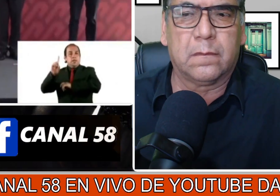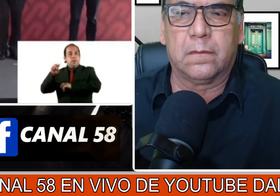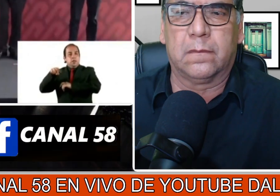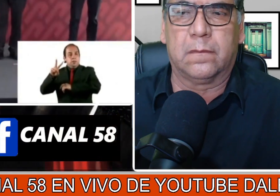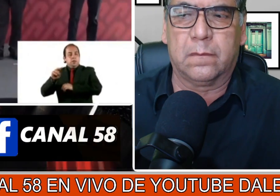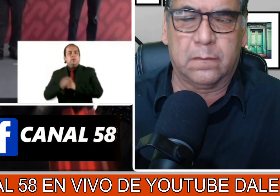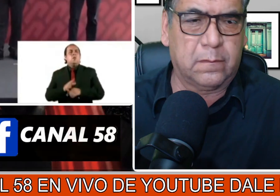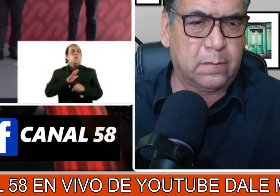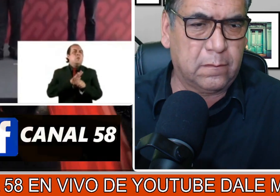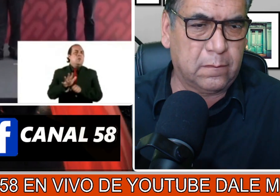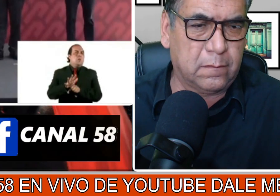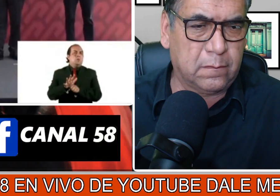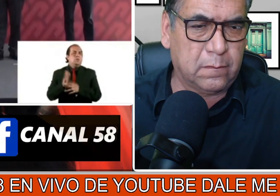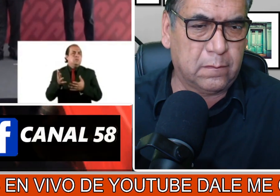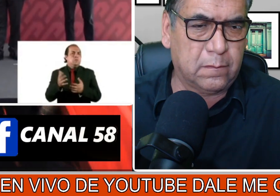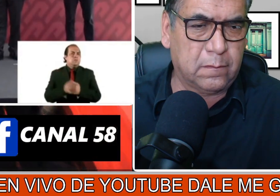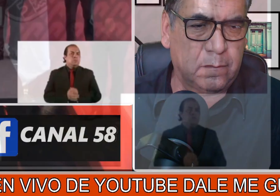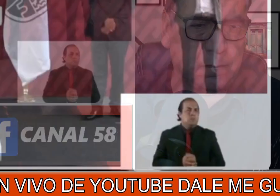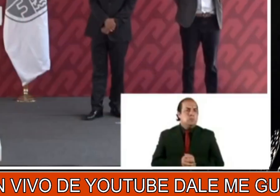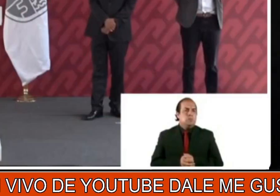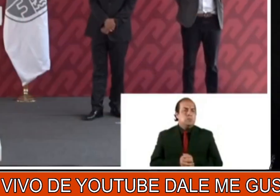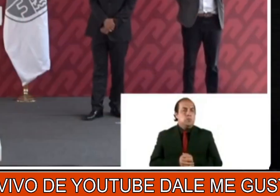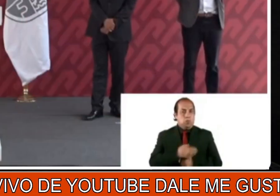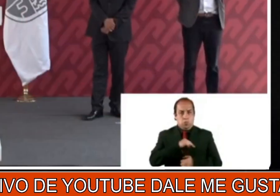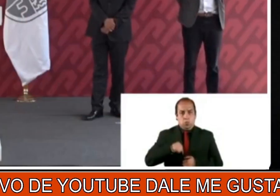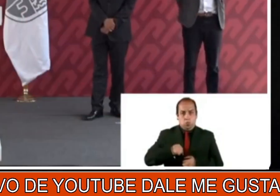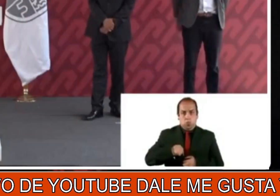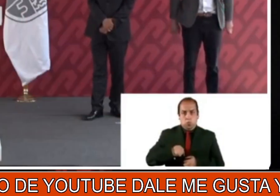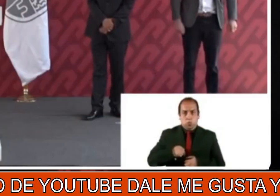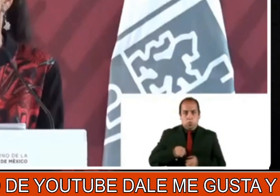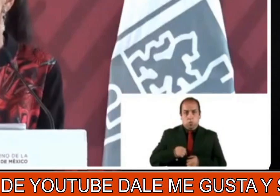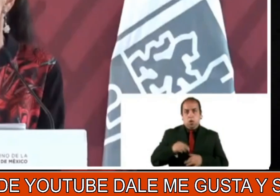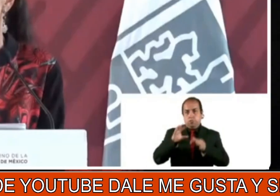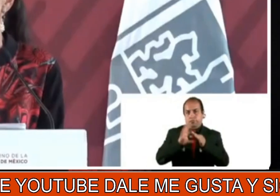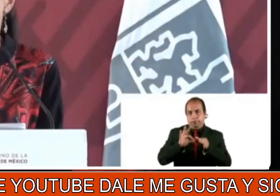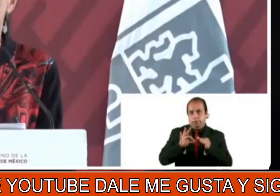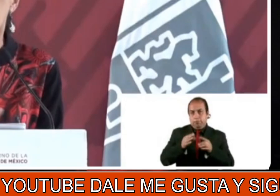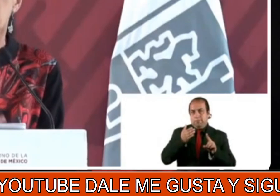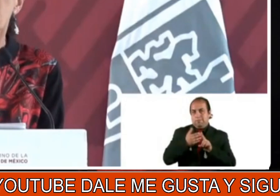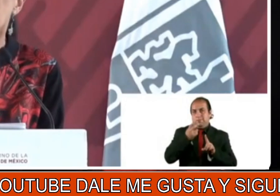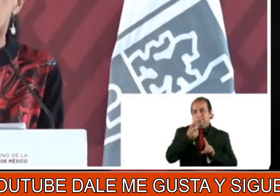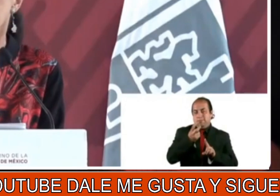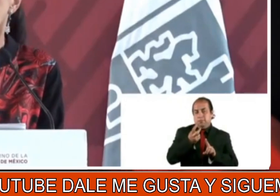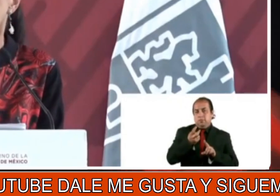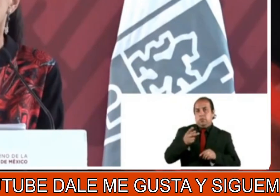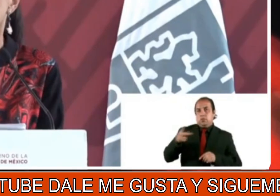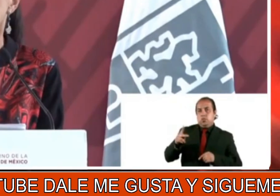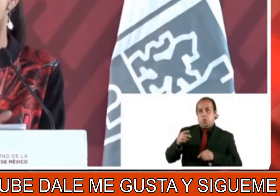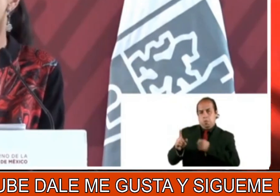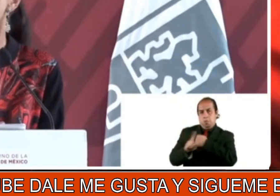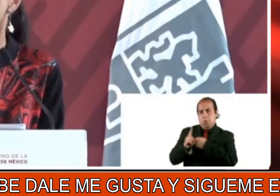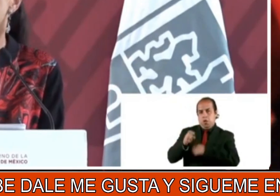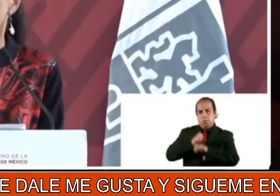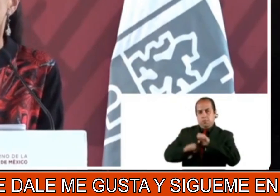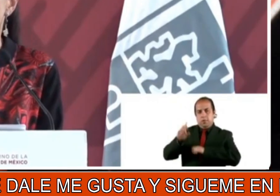¿Qué elementos tenemos para sustentar esto? Son varios. El primero es que